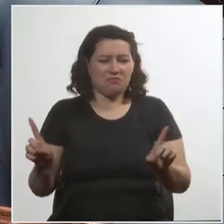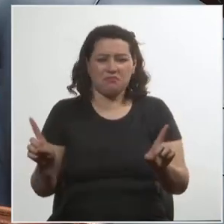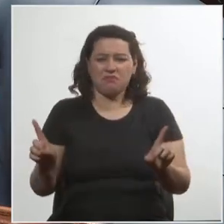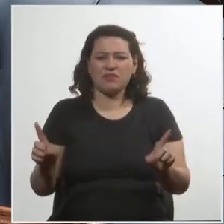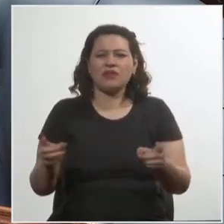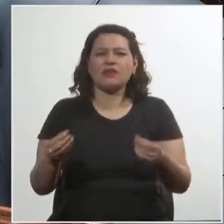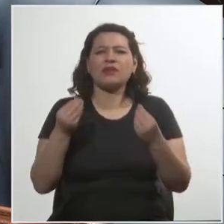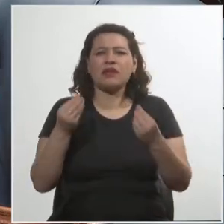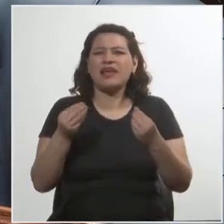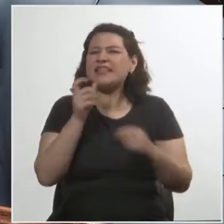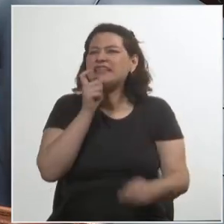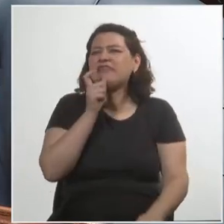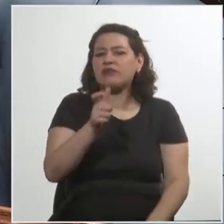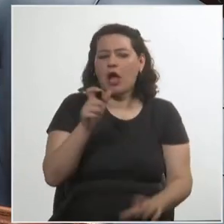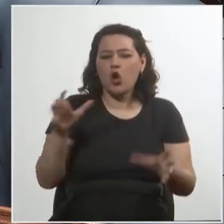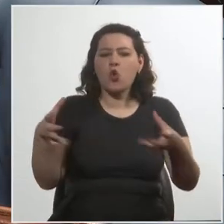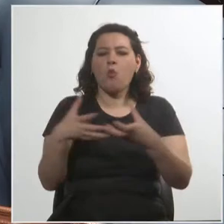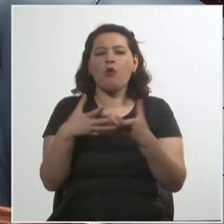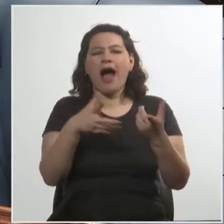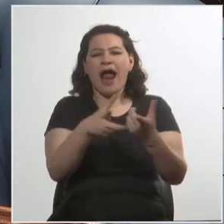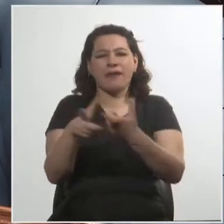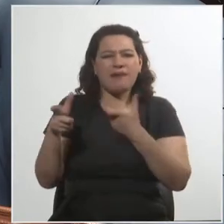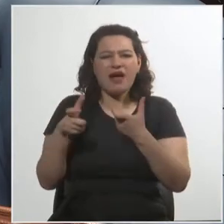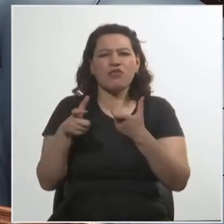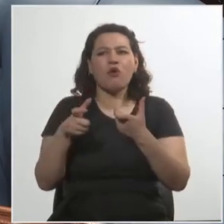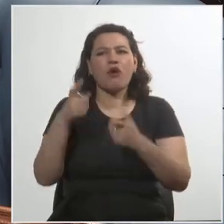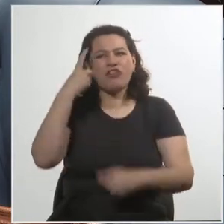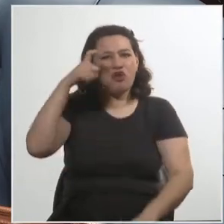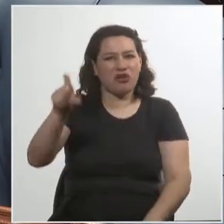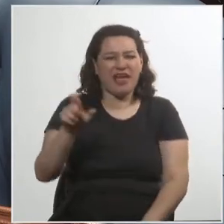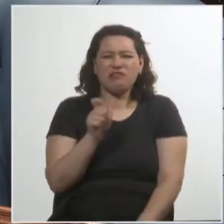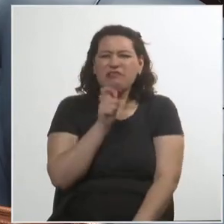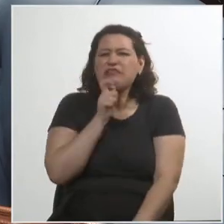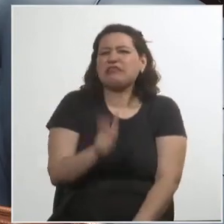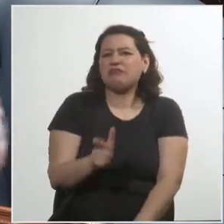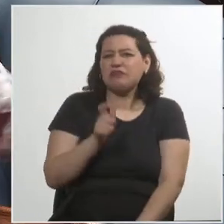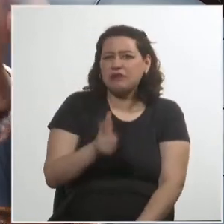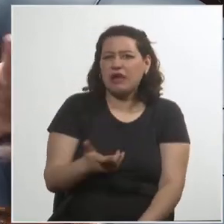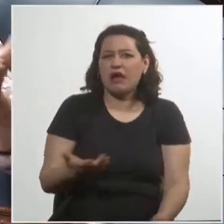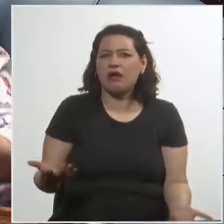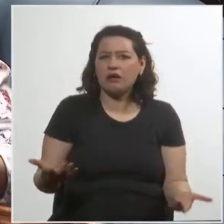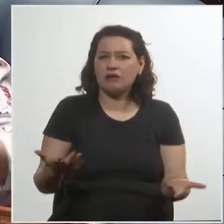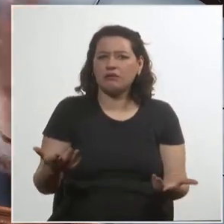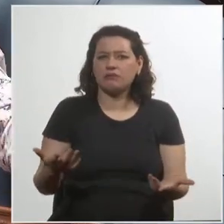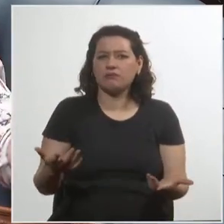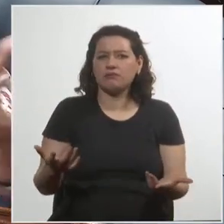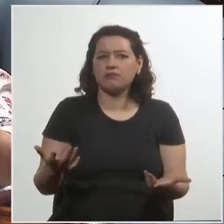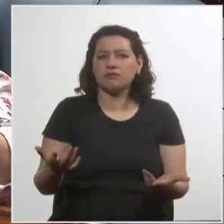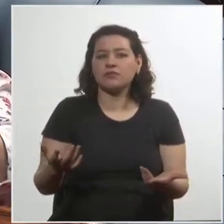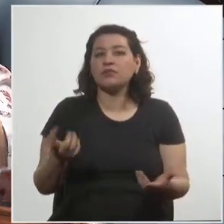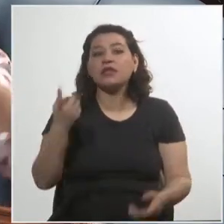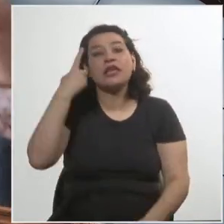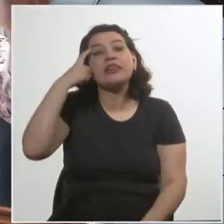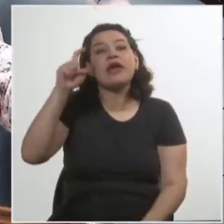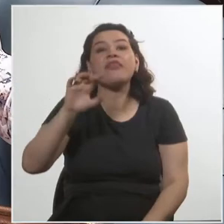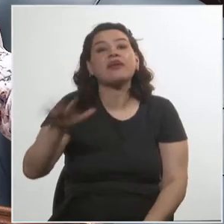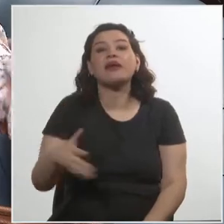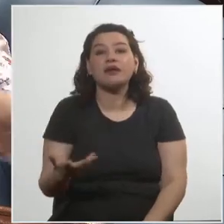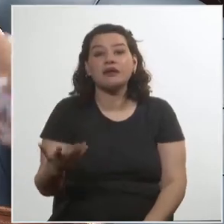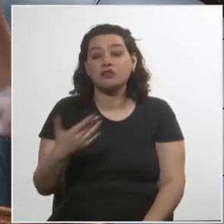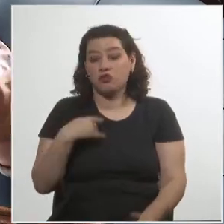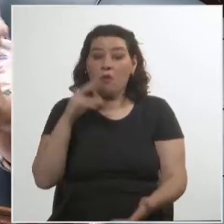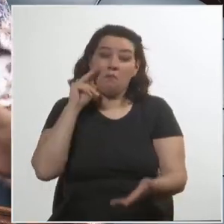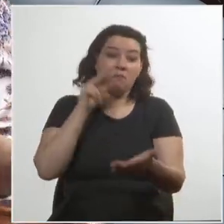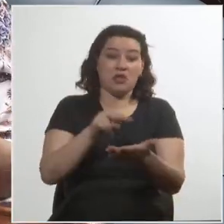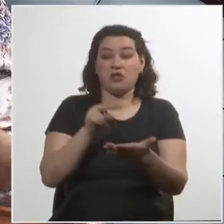ni qué se quiere decir cuando se dice grupos armados de carácter ideológico de qué ideología Porque si yo me